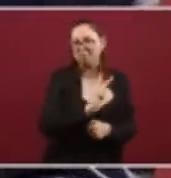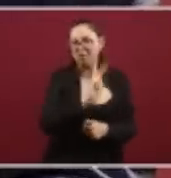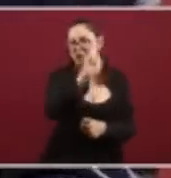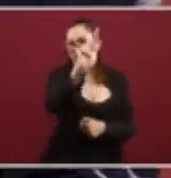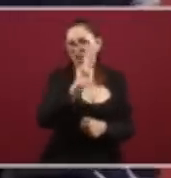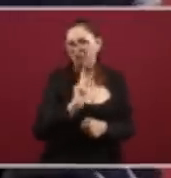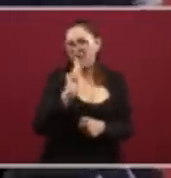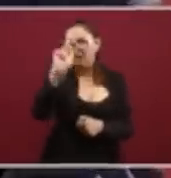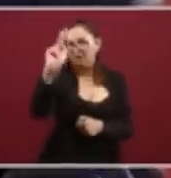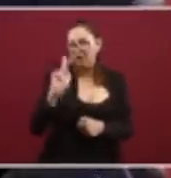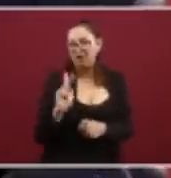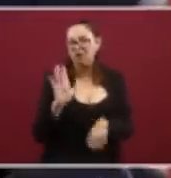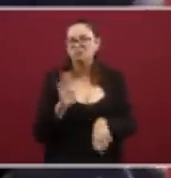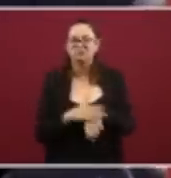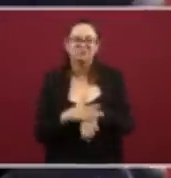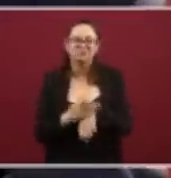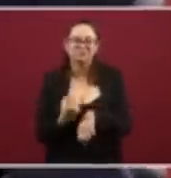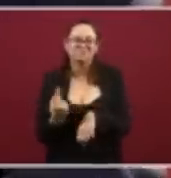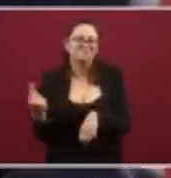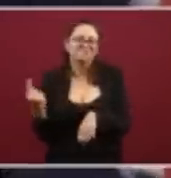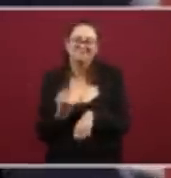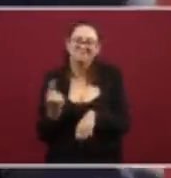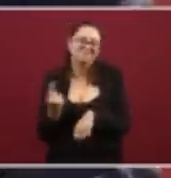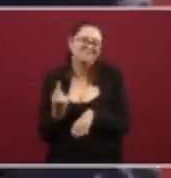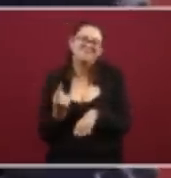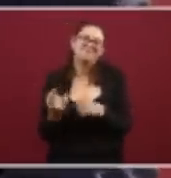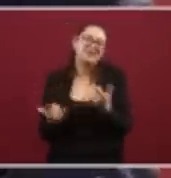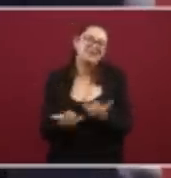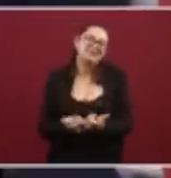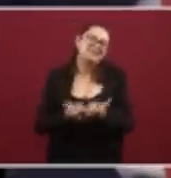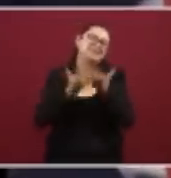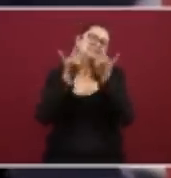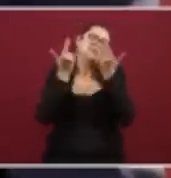por qué esa es una historia